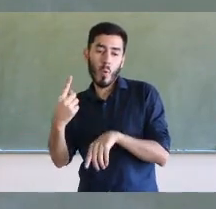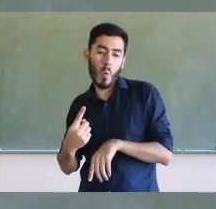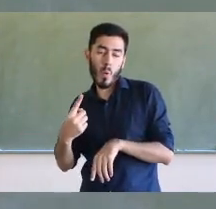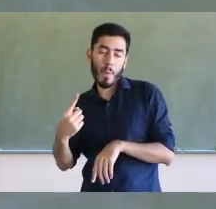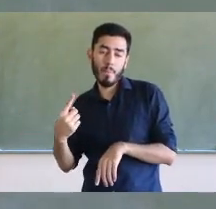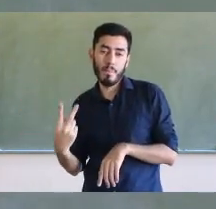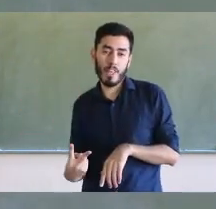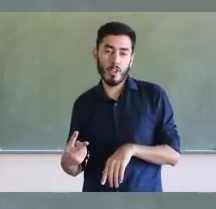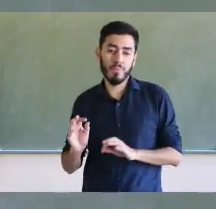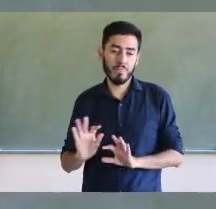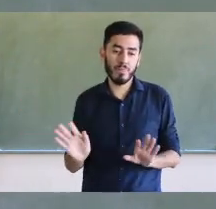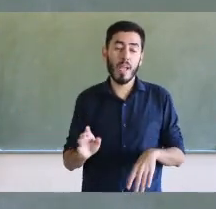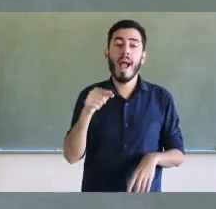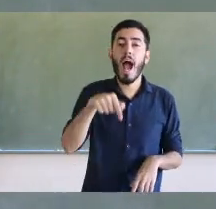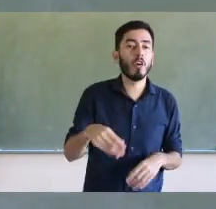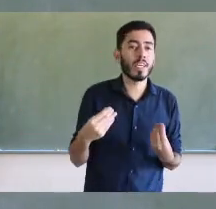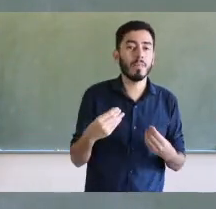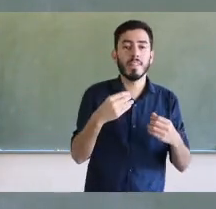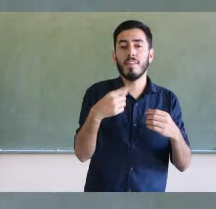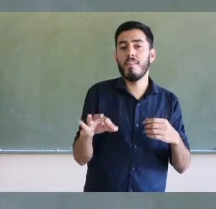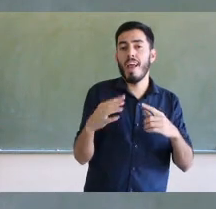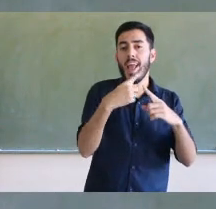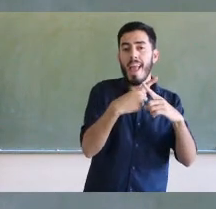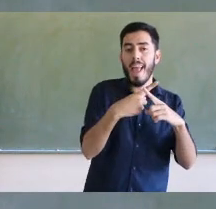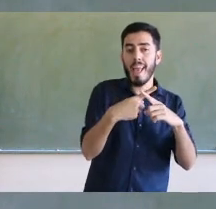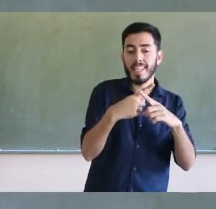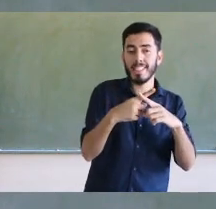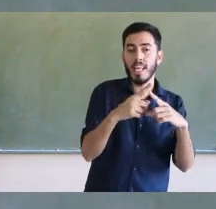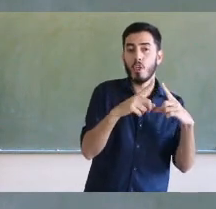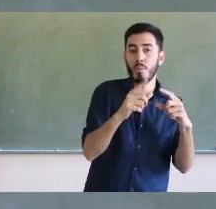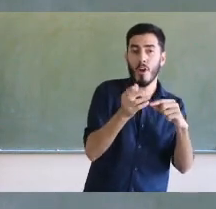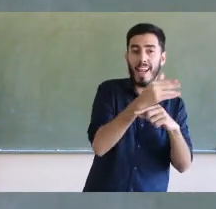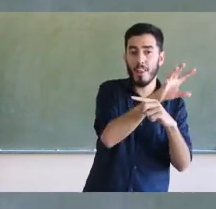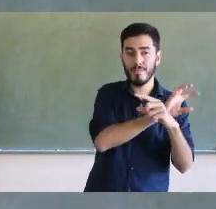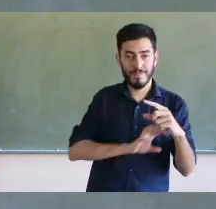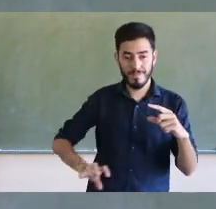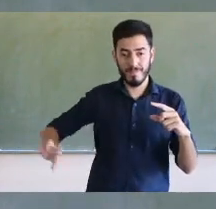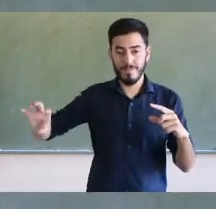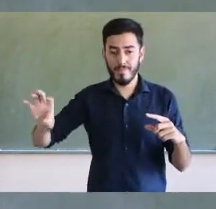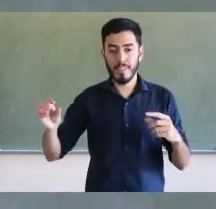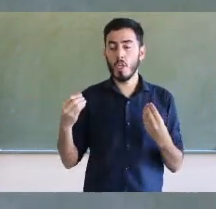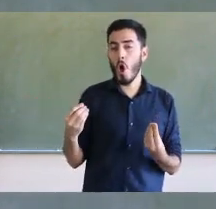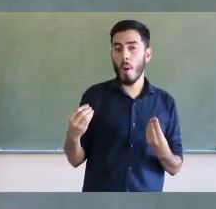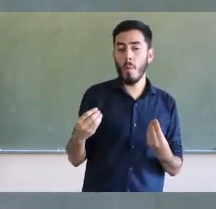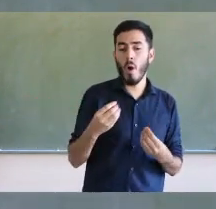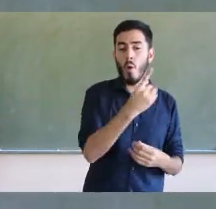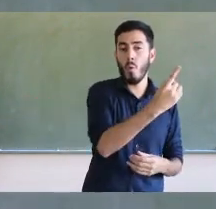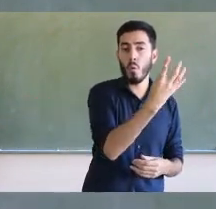sucede? Ahora tengo que despejar la x. ¿Qué hago? Al 1 cuarto lo tengo que pasar dividiendo.